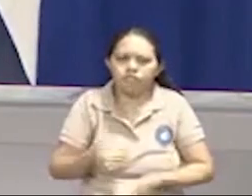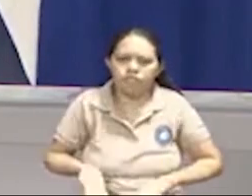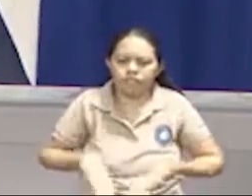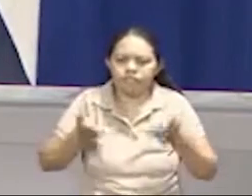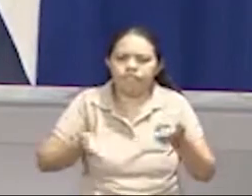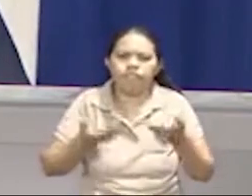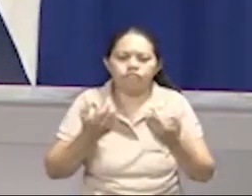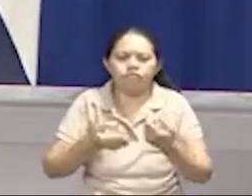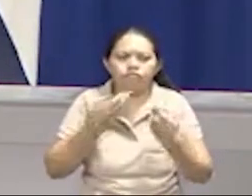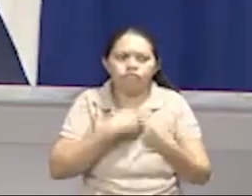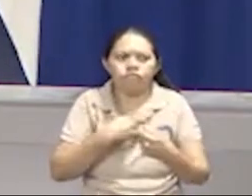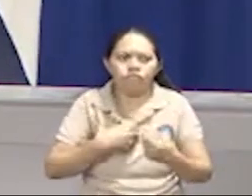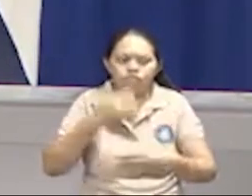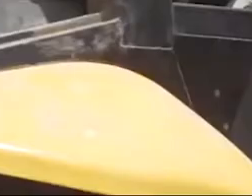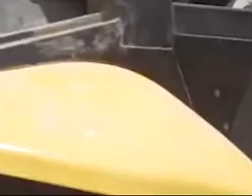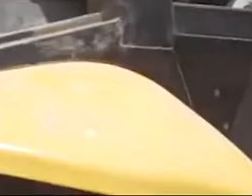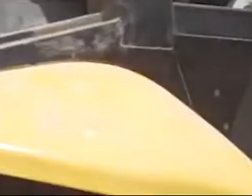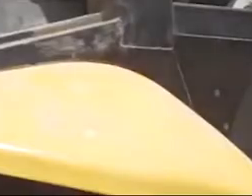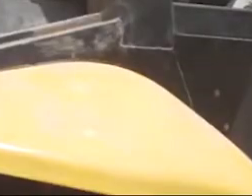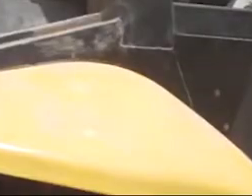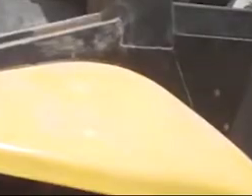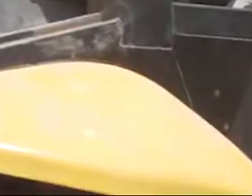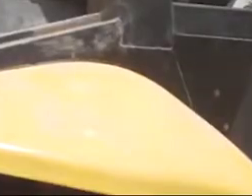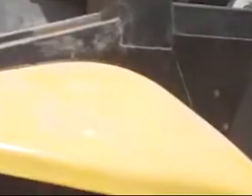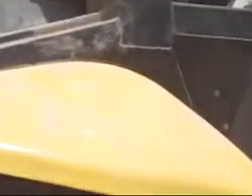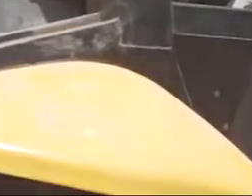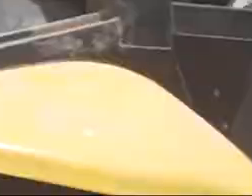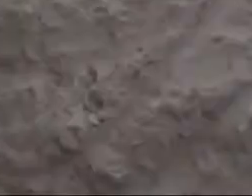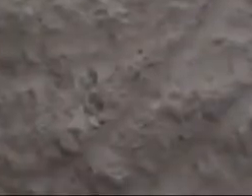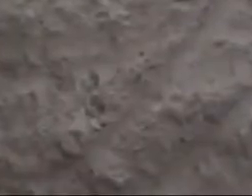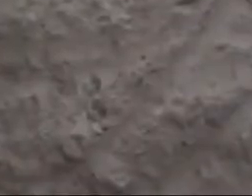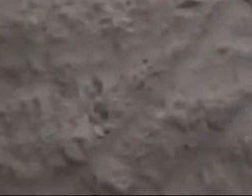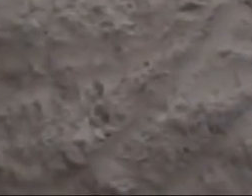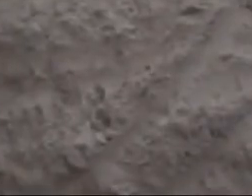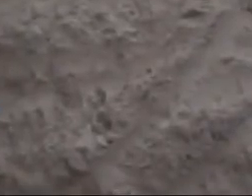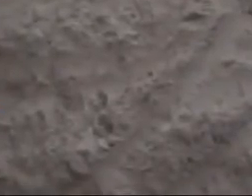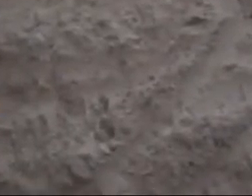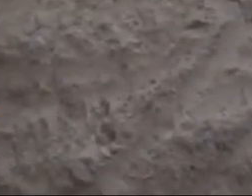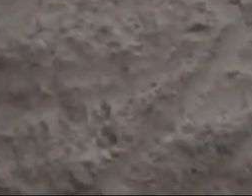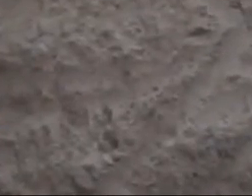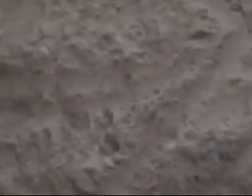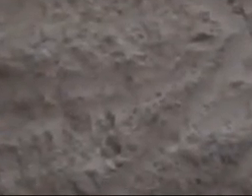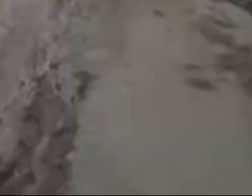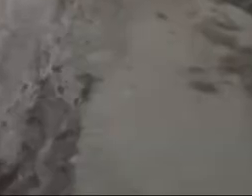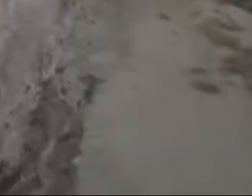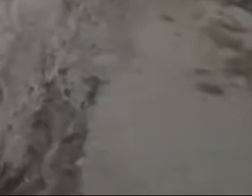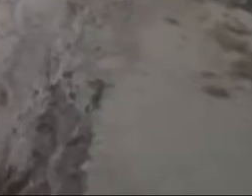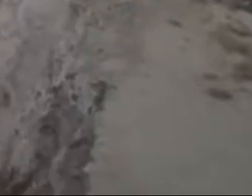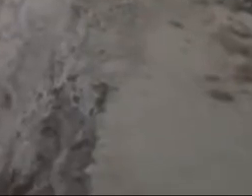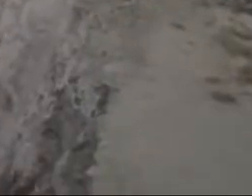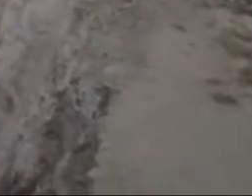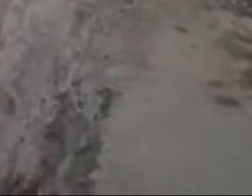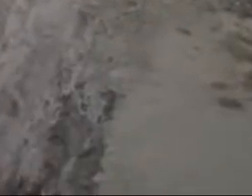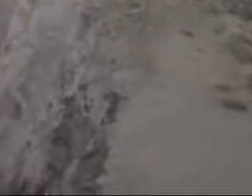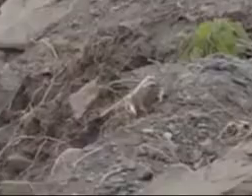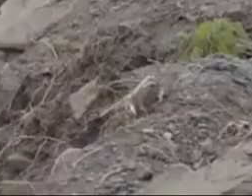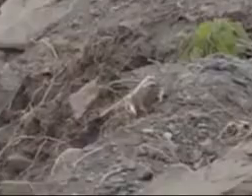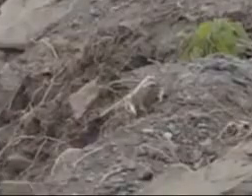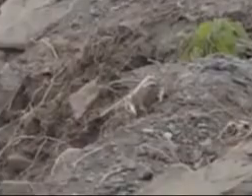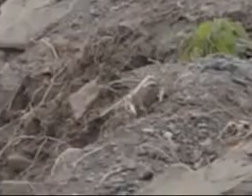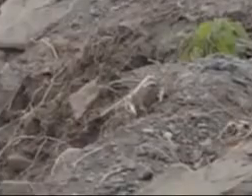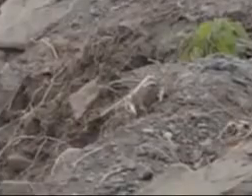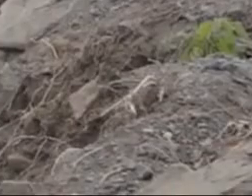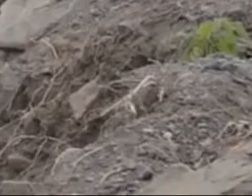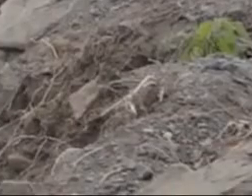impulsando con maquinarias de construcción, maquinaria agrícola para la producción de los campesinos y cooperativas.